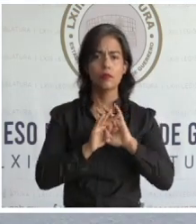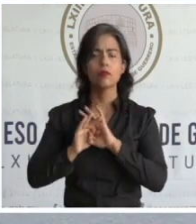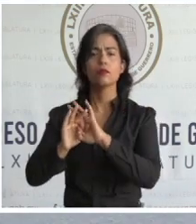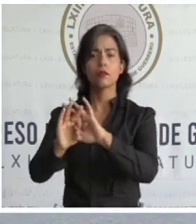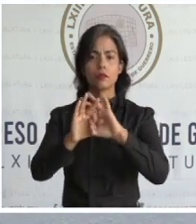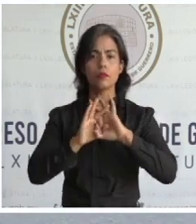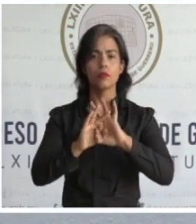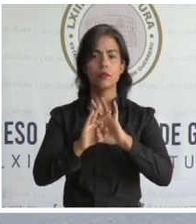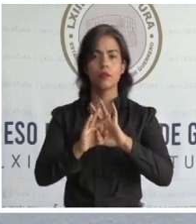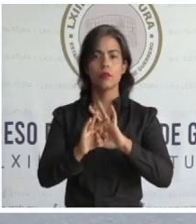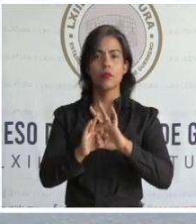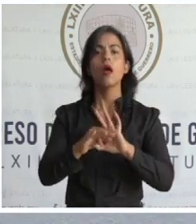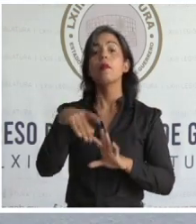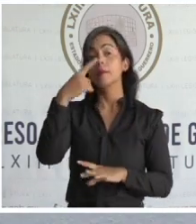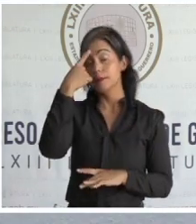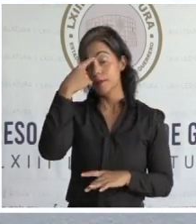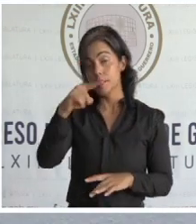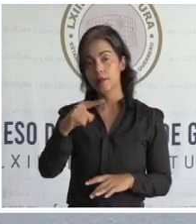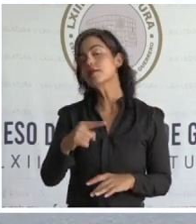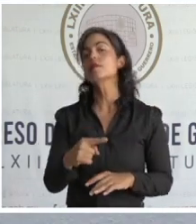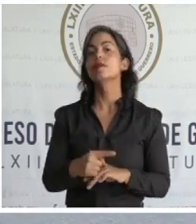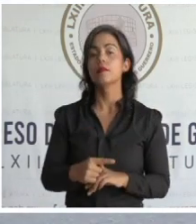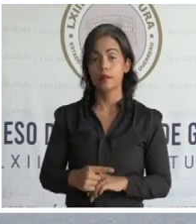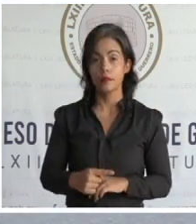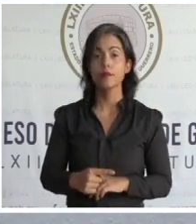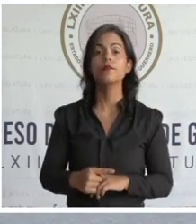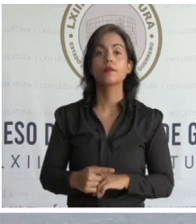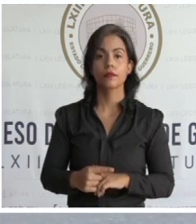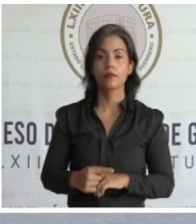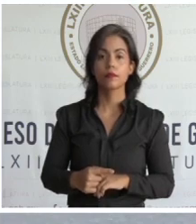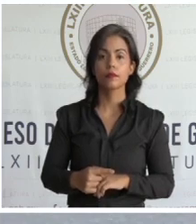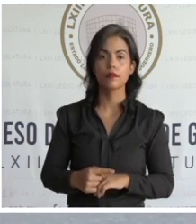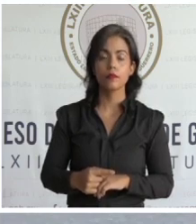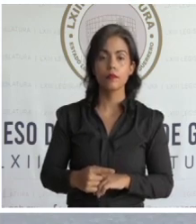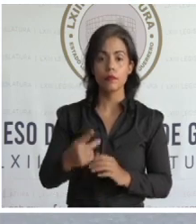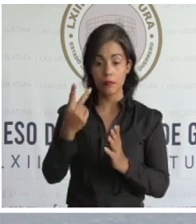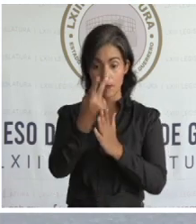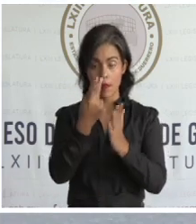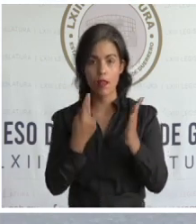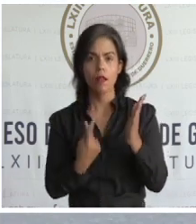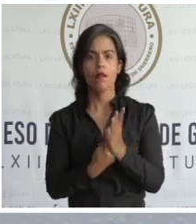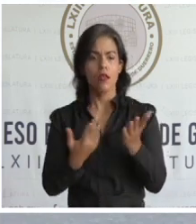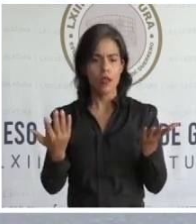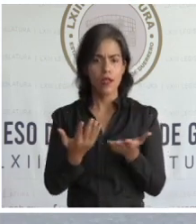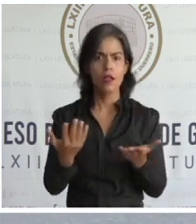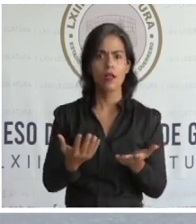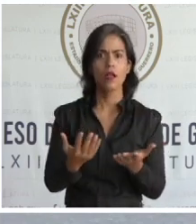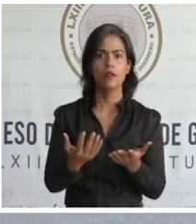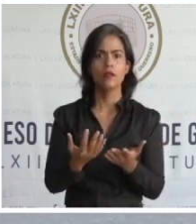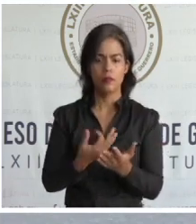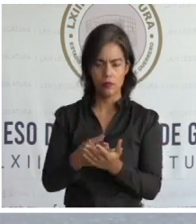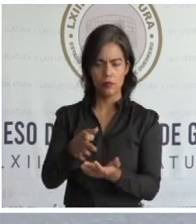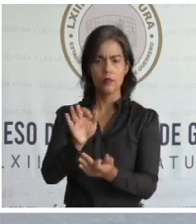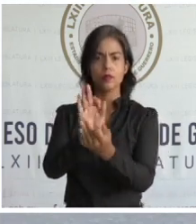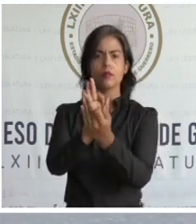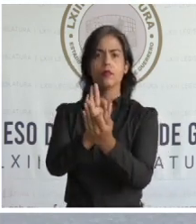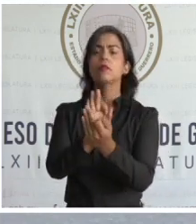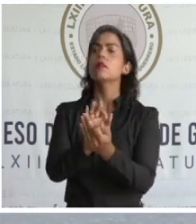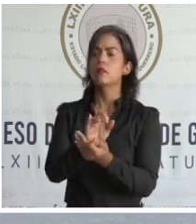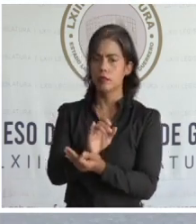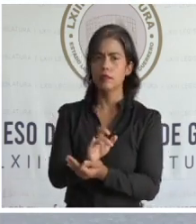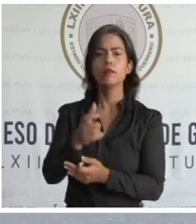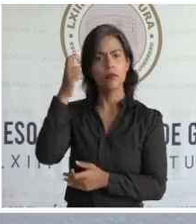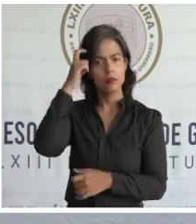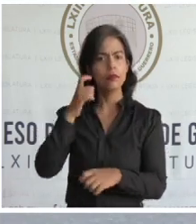esta coyuntura para establecer un plan conjunto, un frente común para defender a Guerrero,